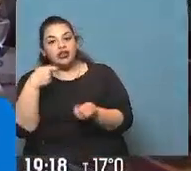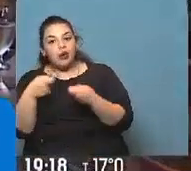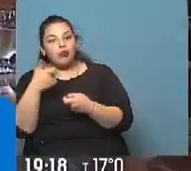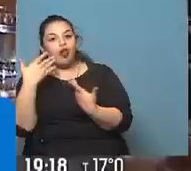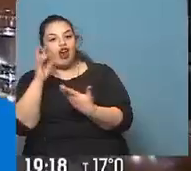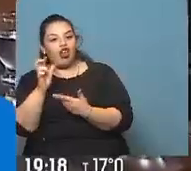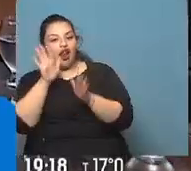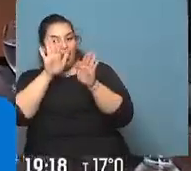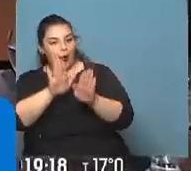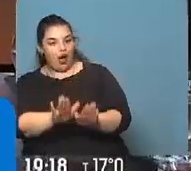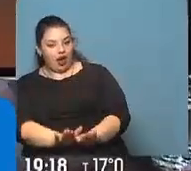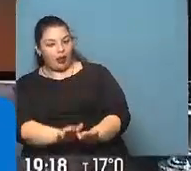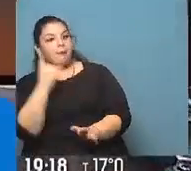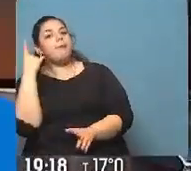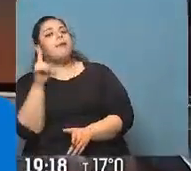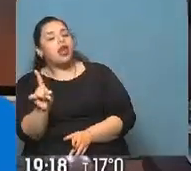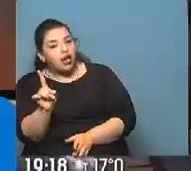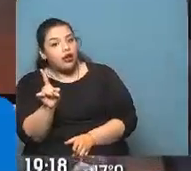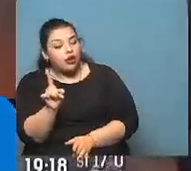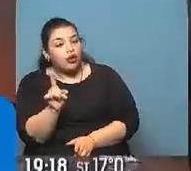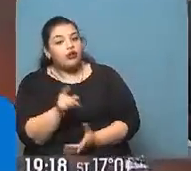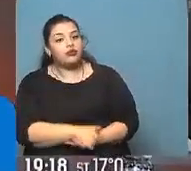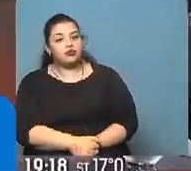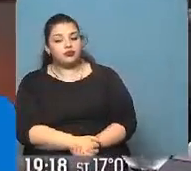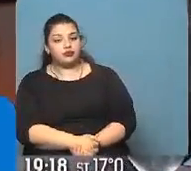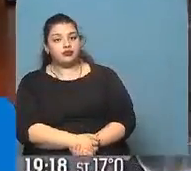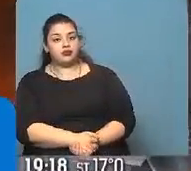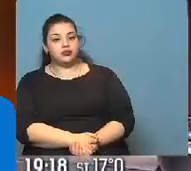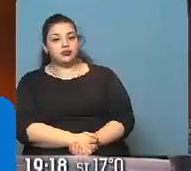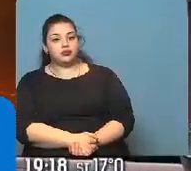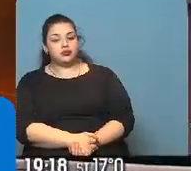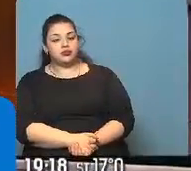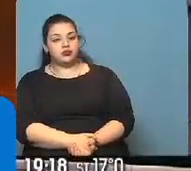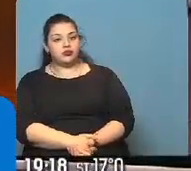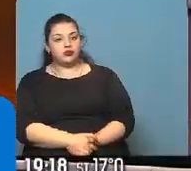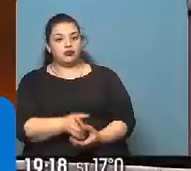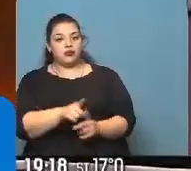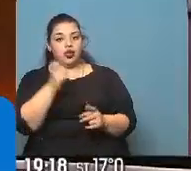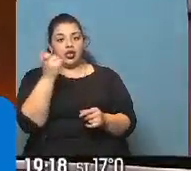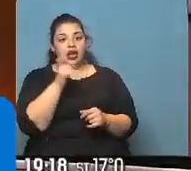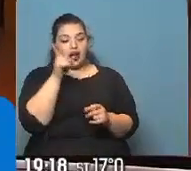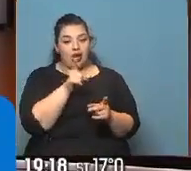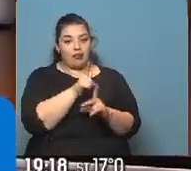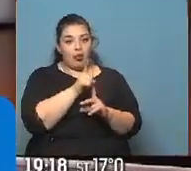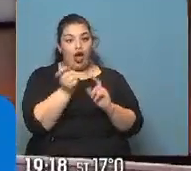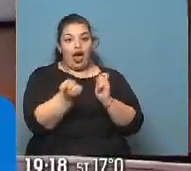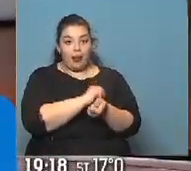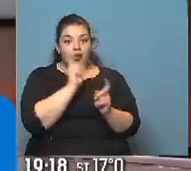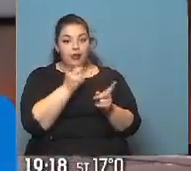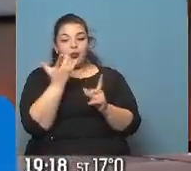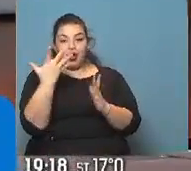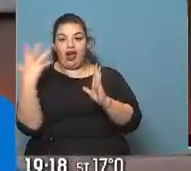tranquilo lo que pasa que en un contexto recesivo la recesión que pasa consume capital político y consume recaudación